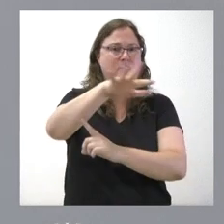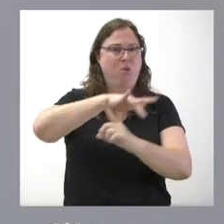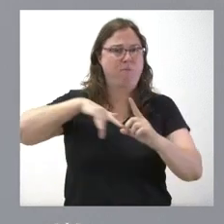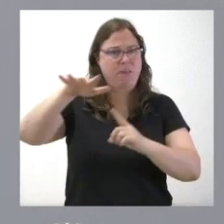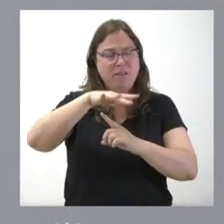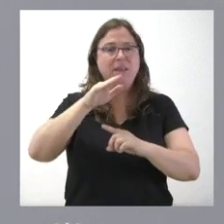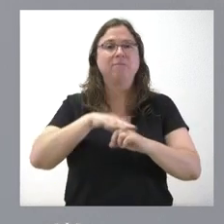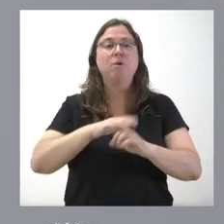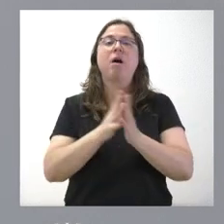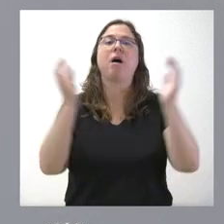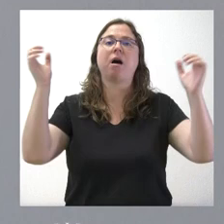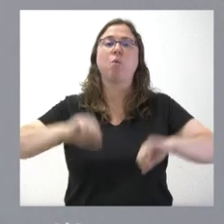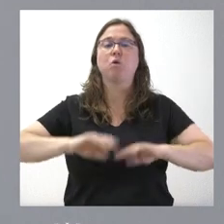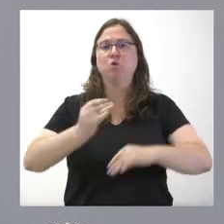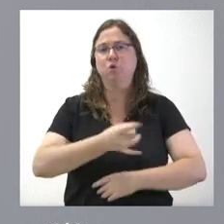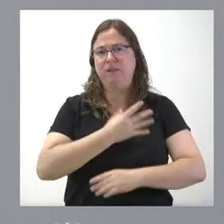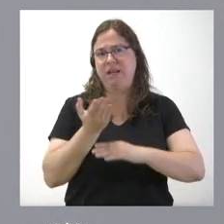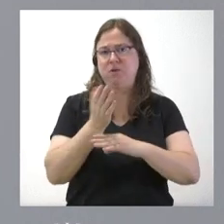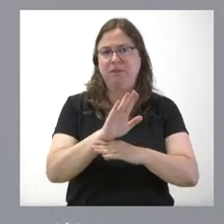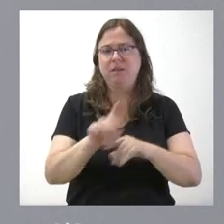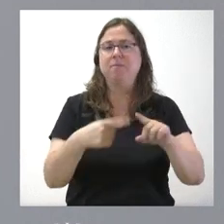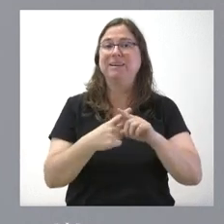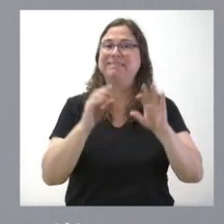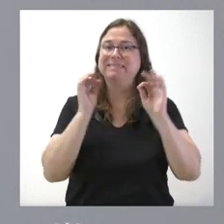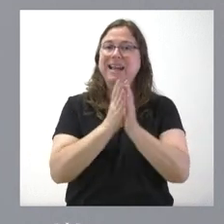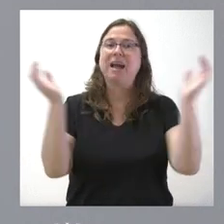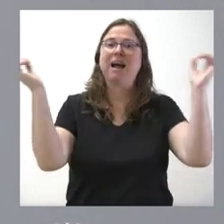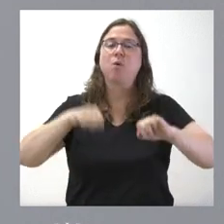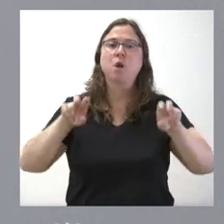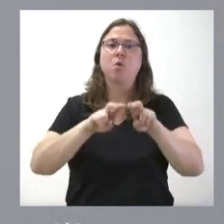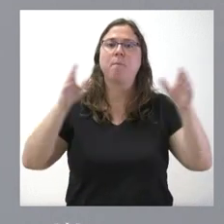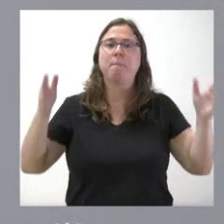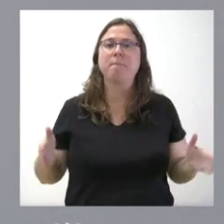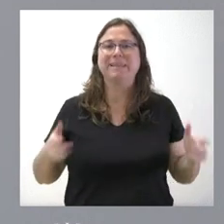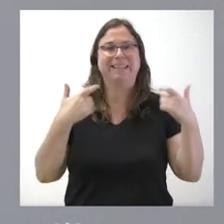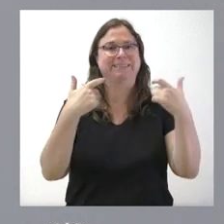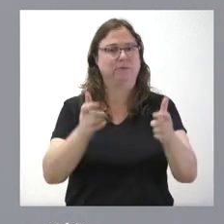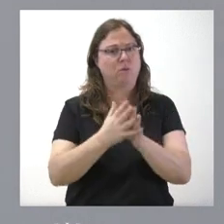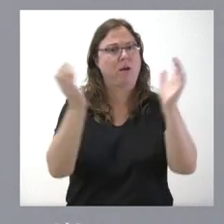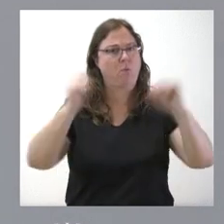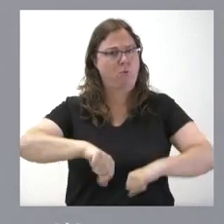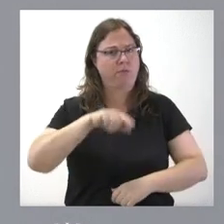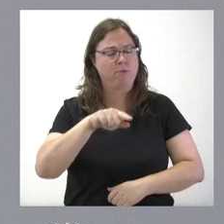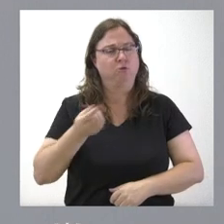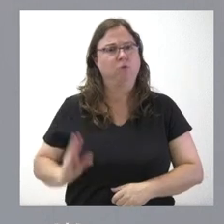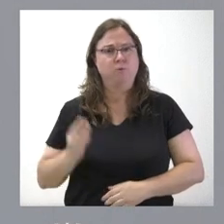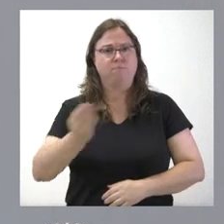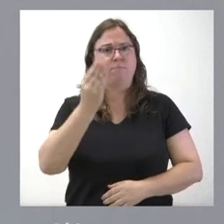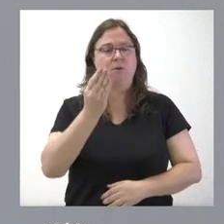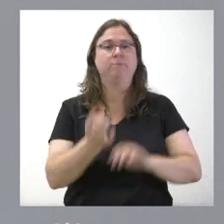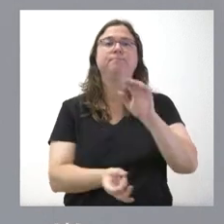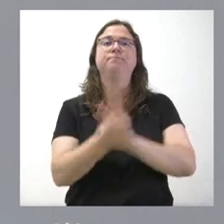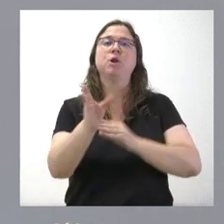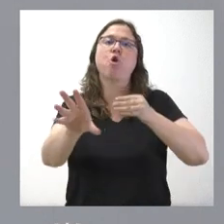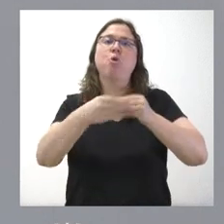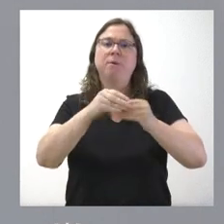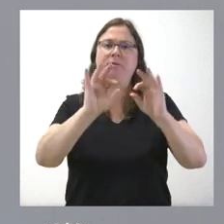con los representantes de los trabajadores y mu muy particularmente con el acuerdo de la mesa sectorial se crea un nuevo complemento